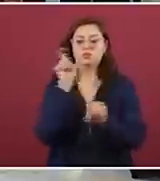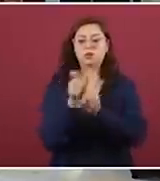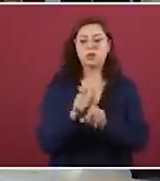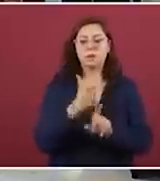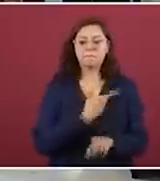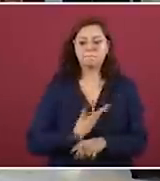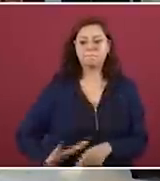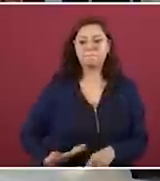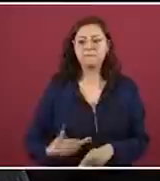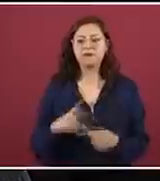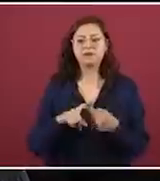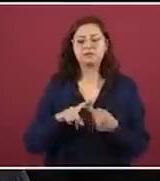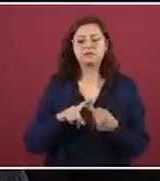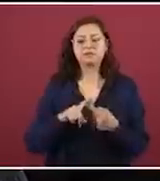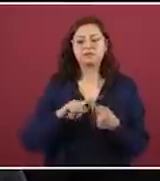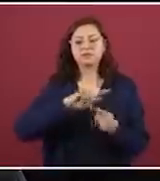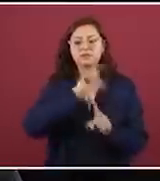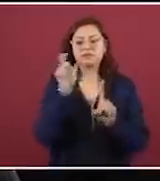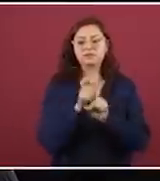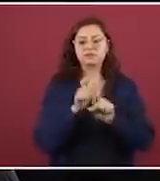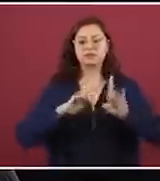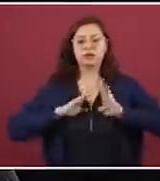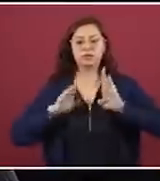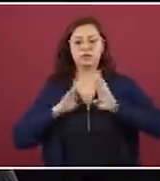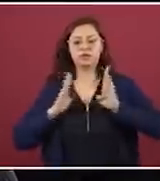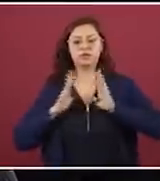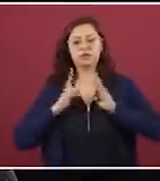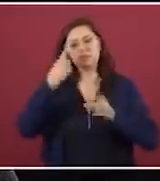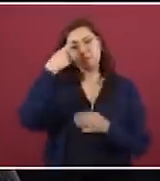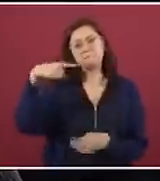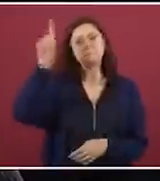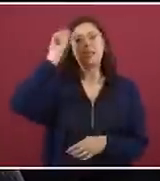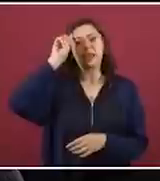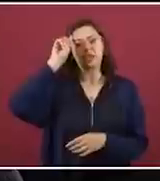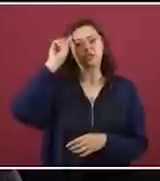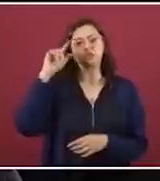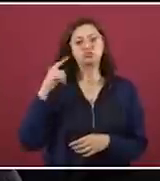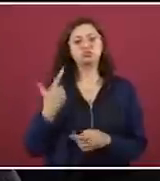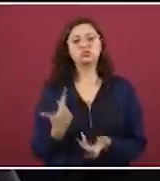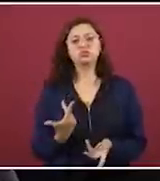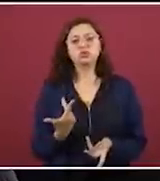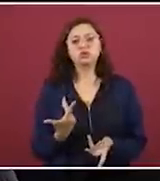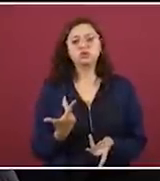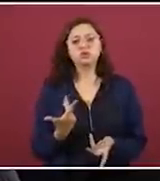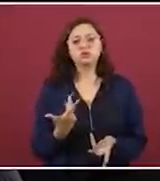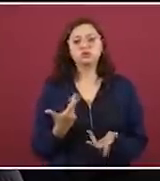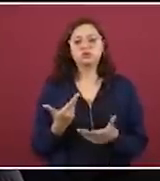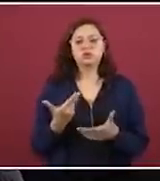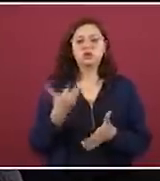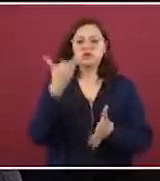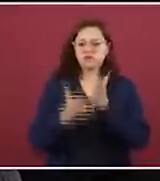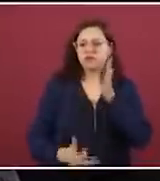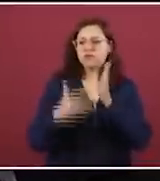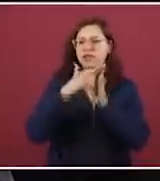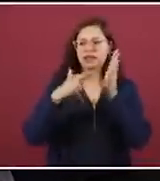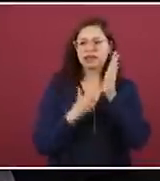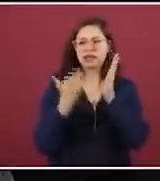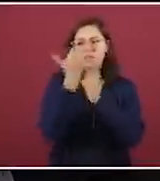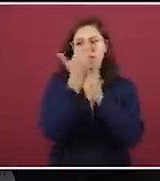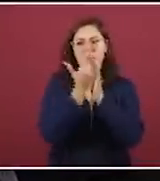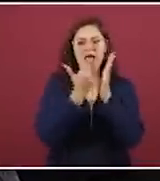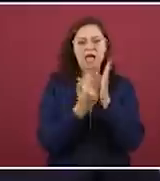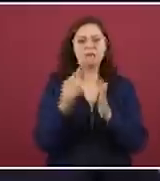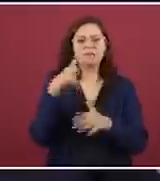presidente, conformado por militares y marinos. En este sentido, bueno, todavía falta su reglamentación, pero ¿qué va a